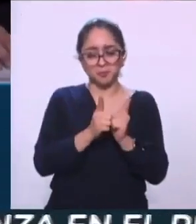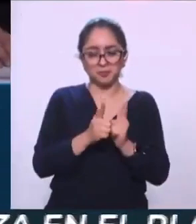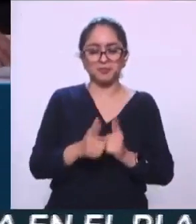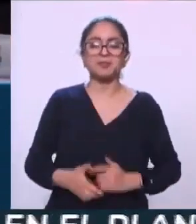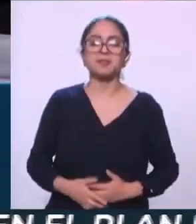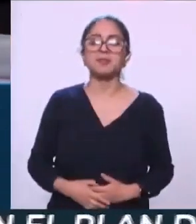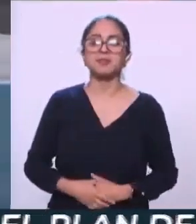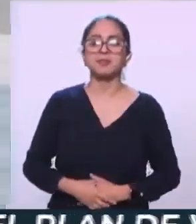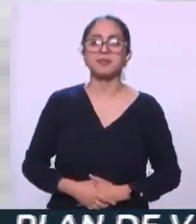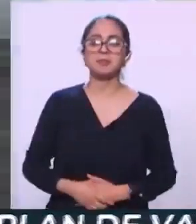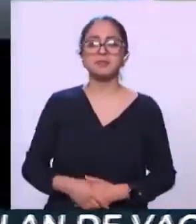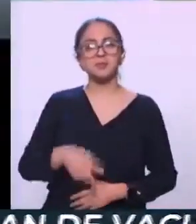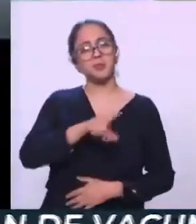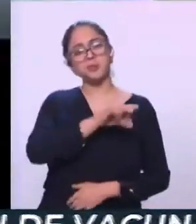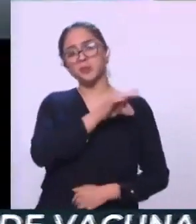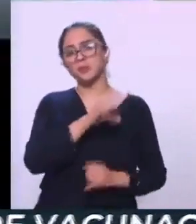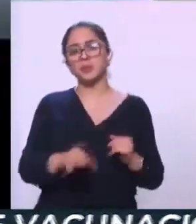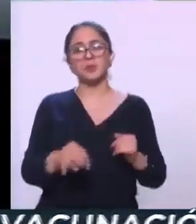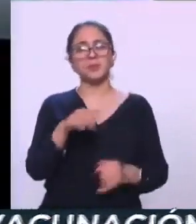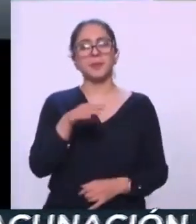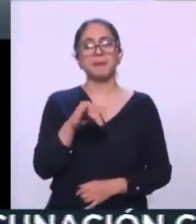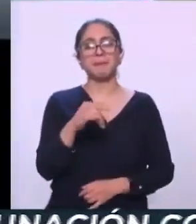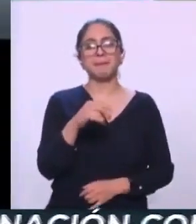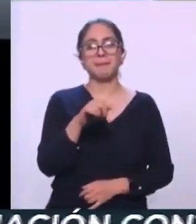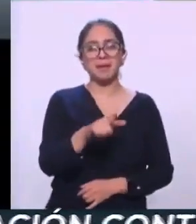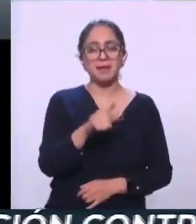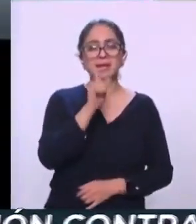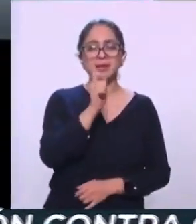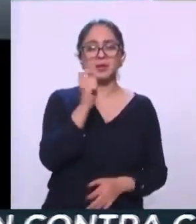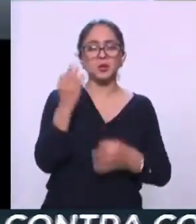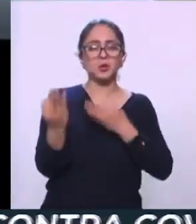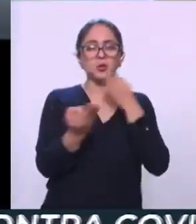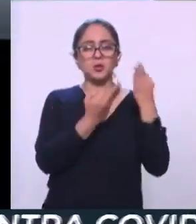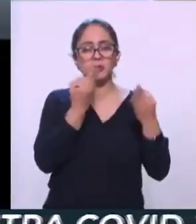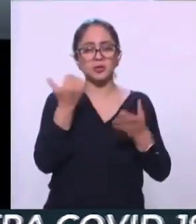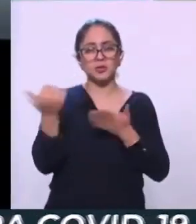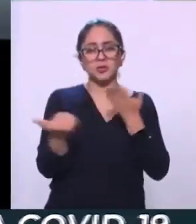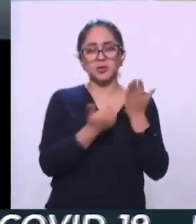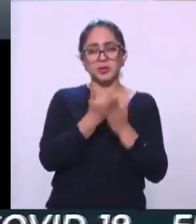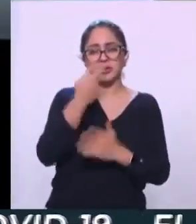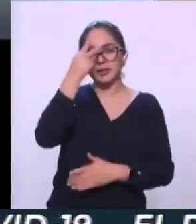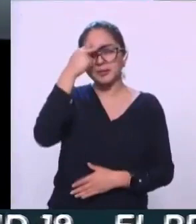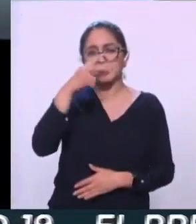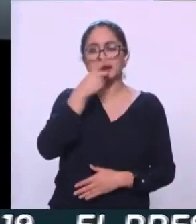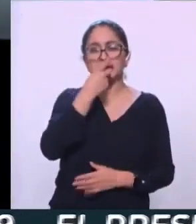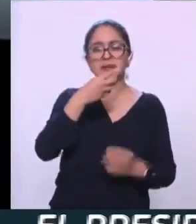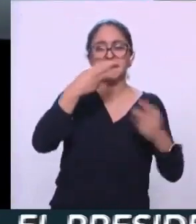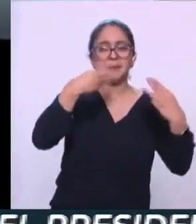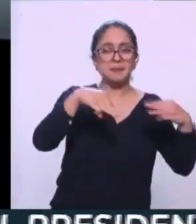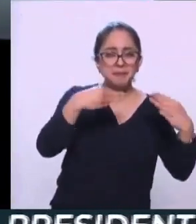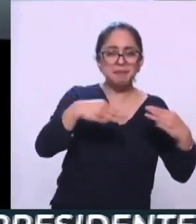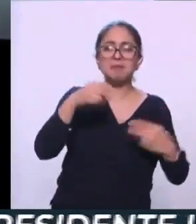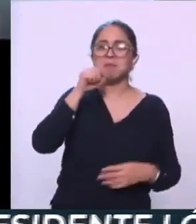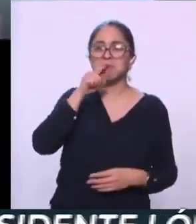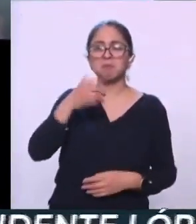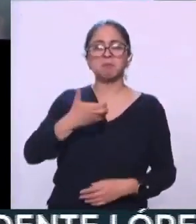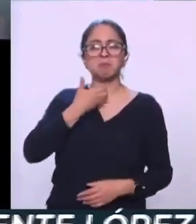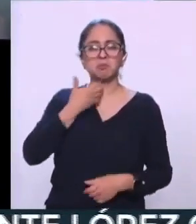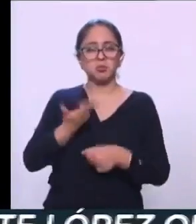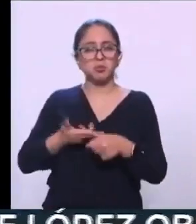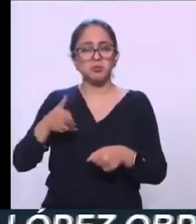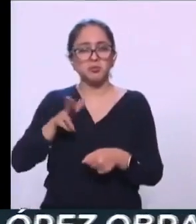Finalmente, Miguel, se desmintieron noticias de la Ciudad de México que tienen que ver con mercados y con saturación de hospitales. Es muy